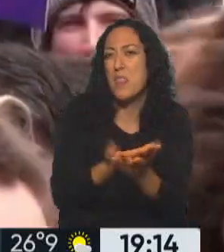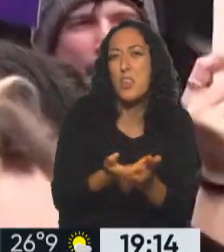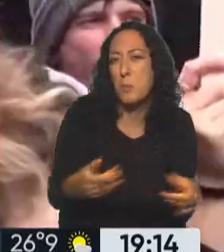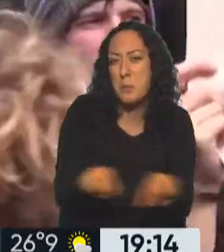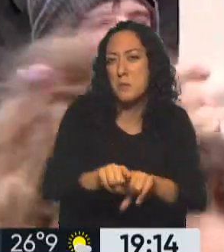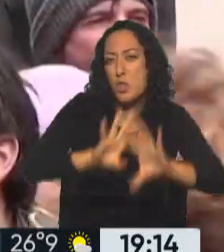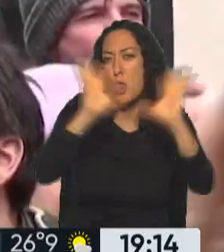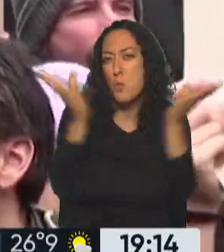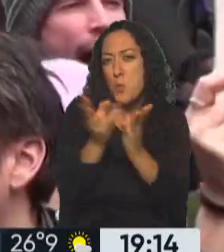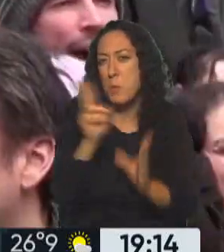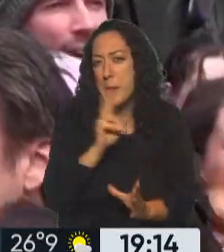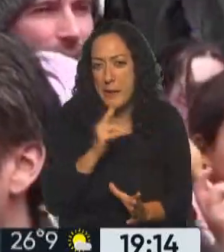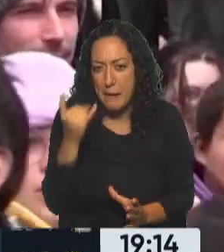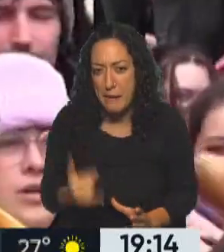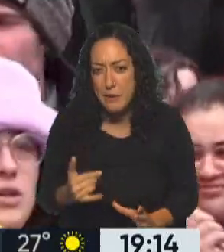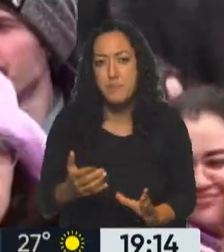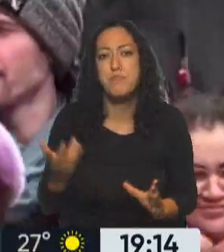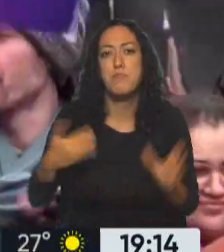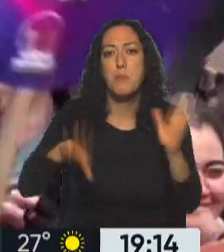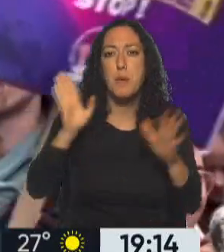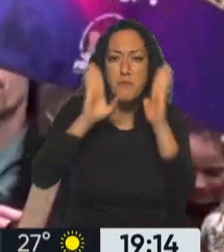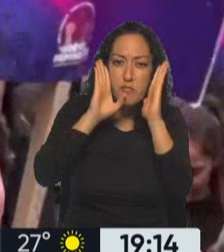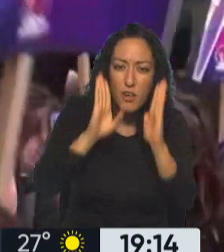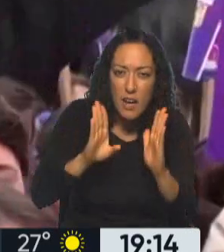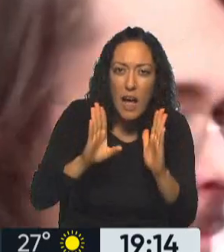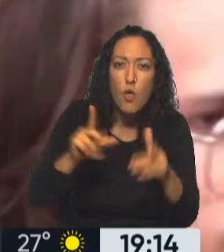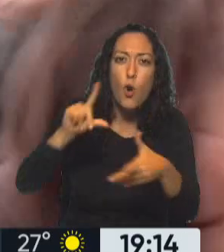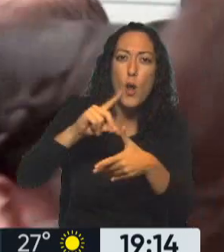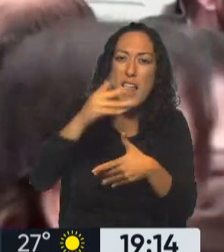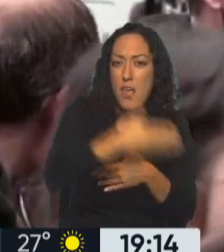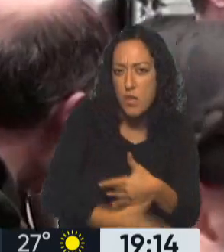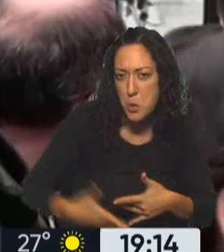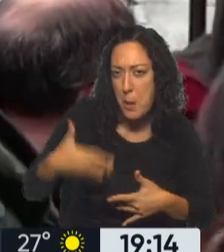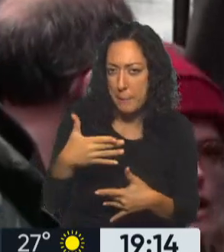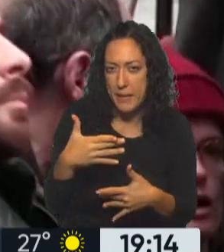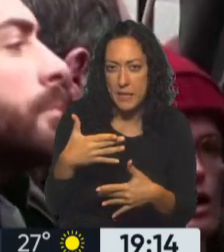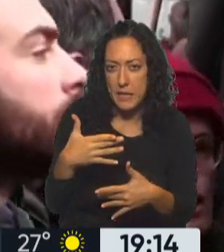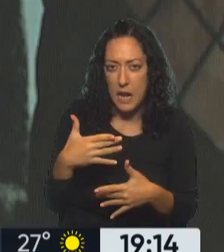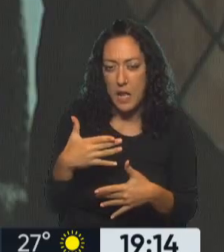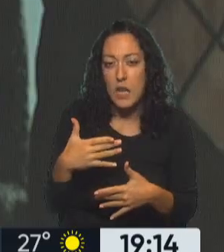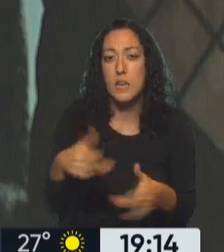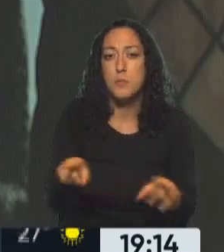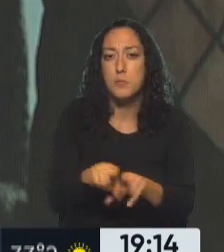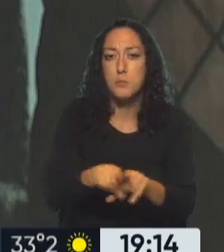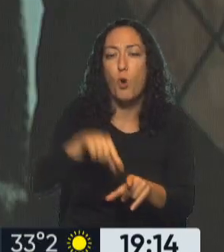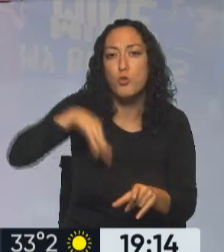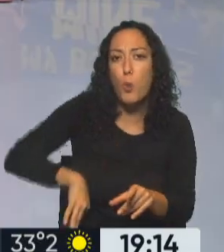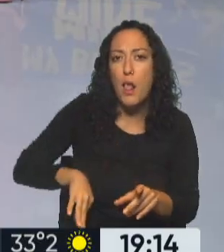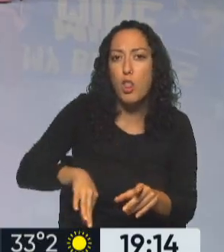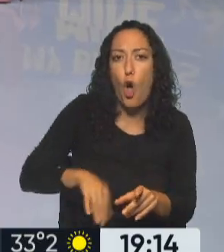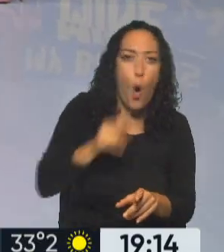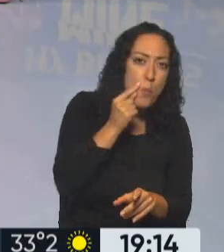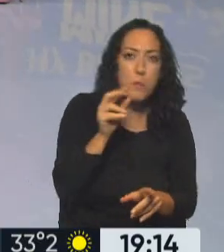sentido, si te parece, nos vamos a enfocar en la región, en Latinoamérica, cuando hablamos de brecha